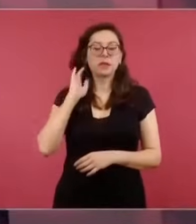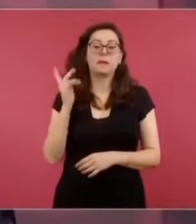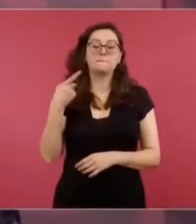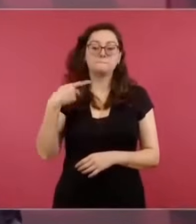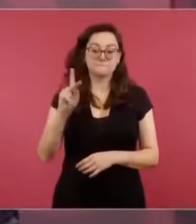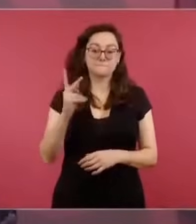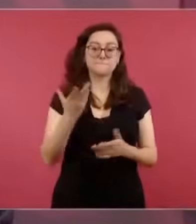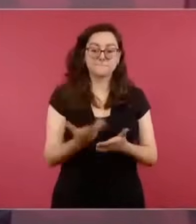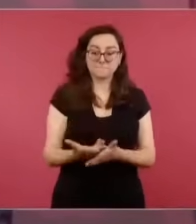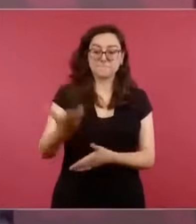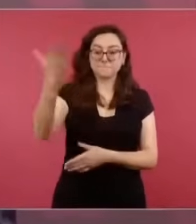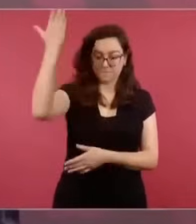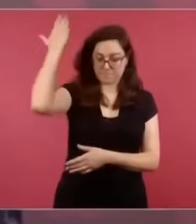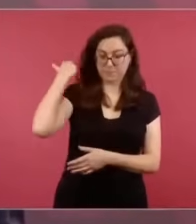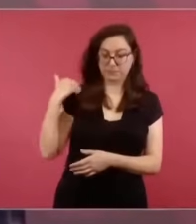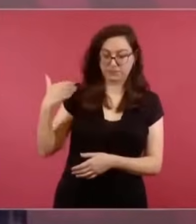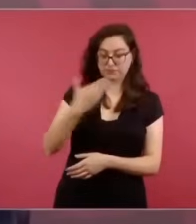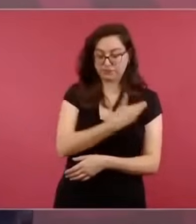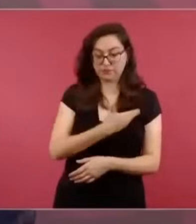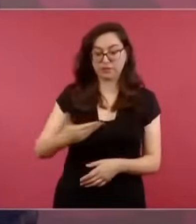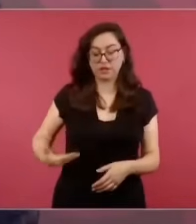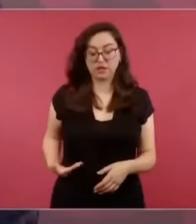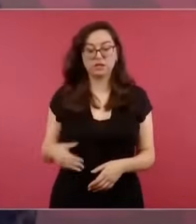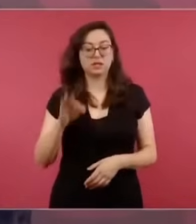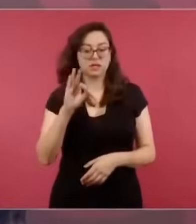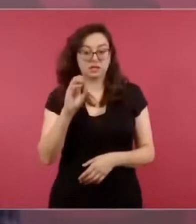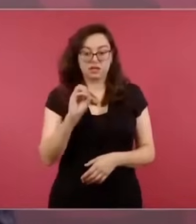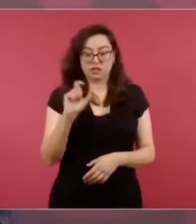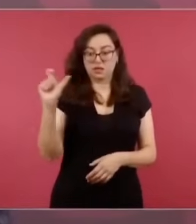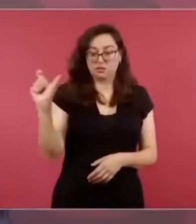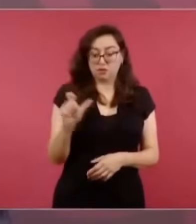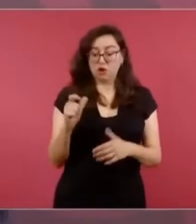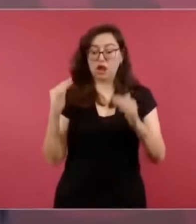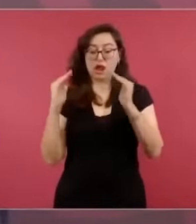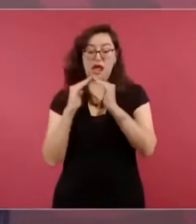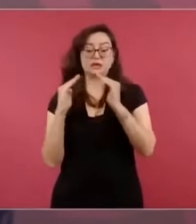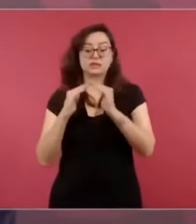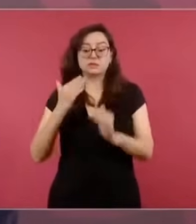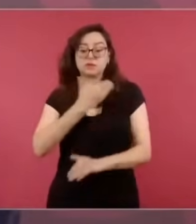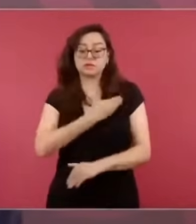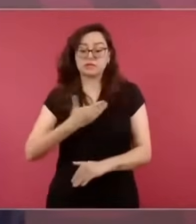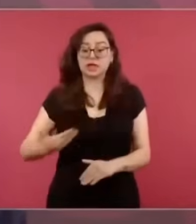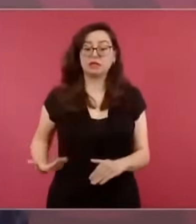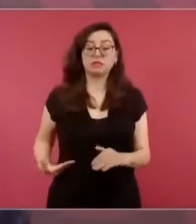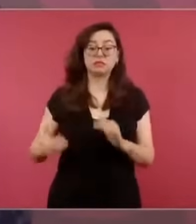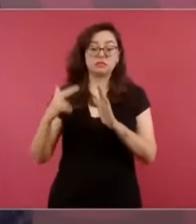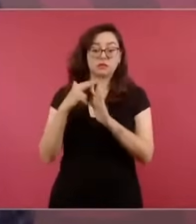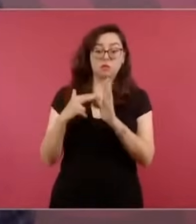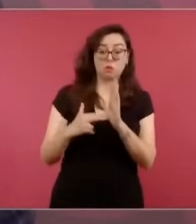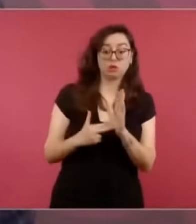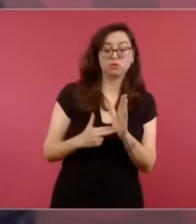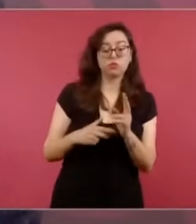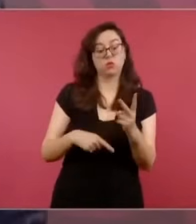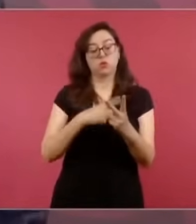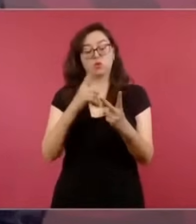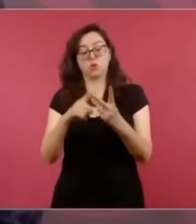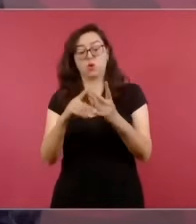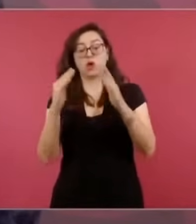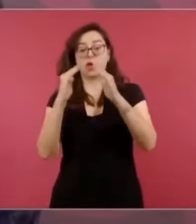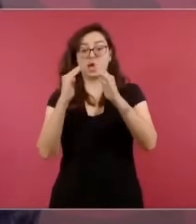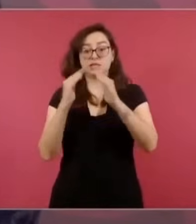la de Huatulco y se vende la de